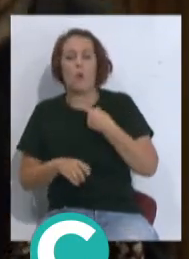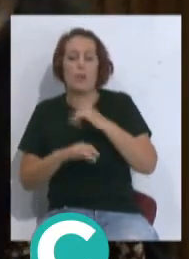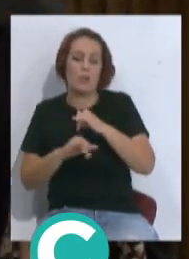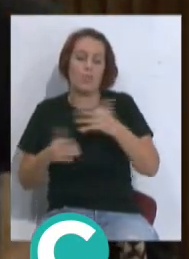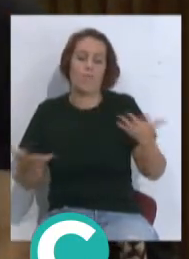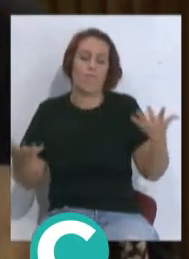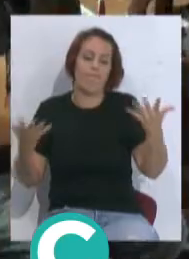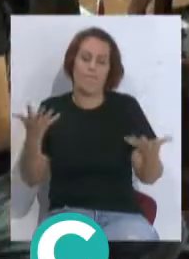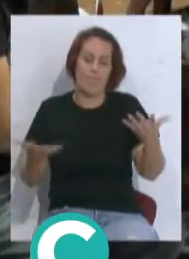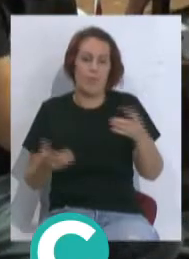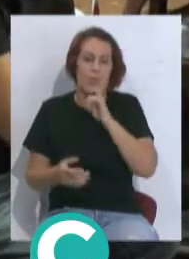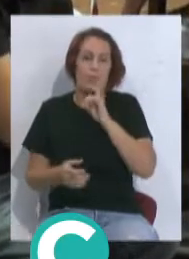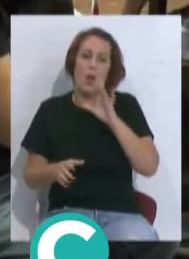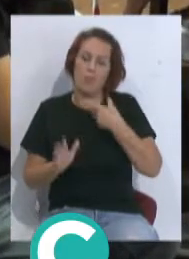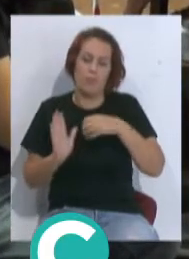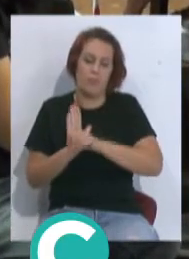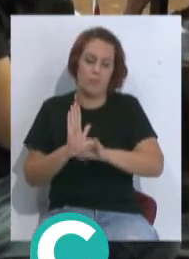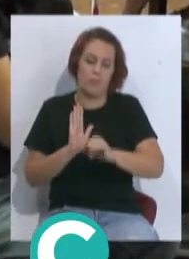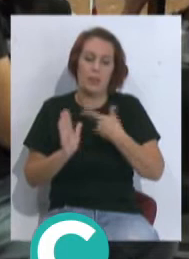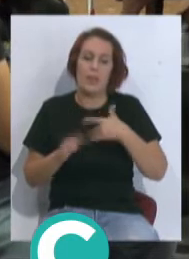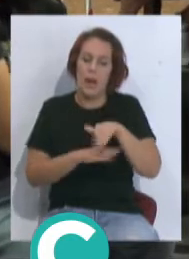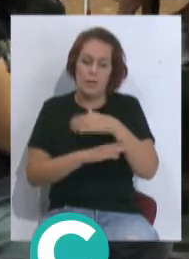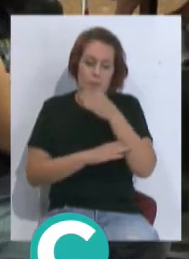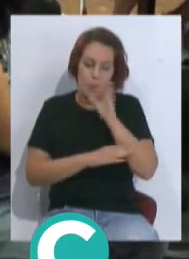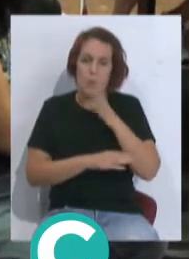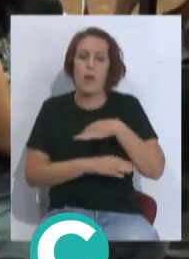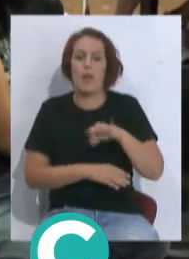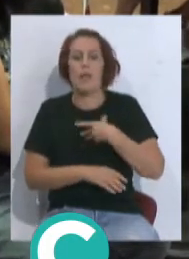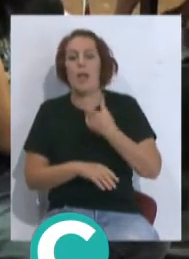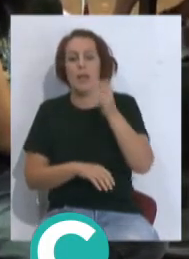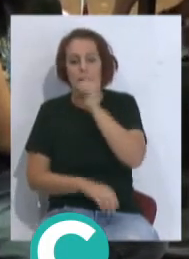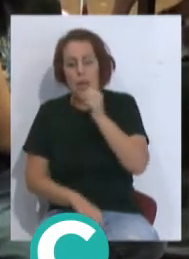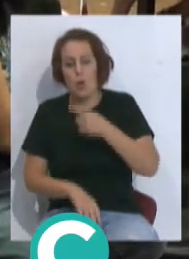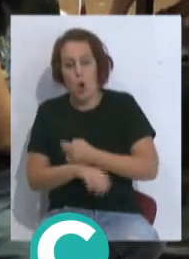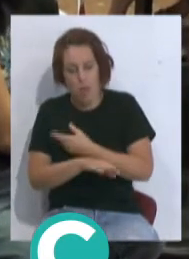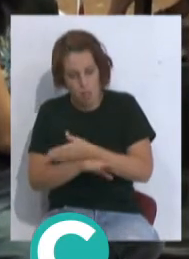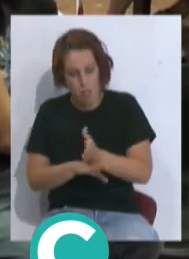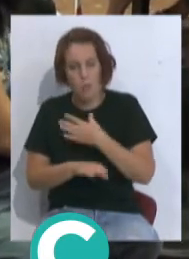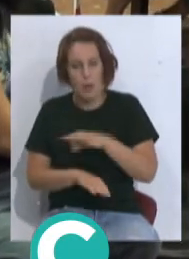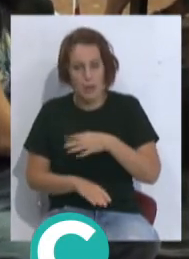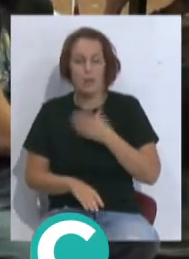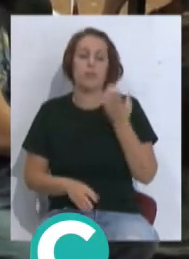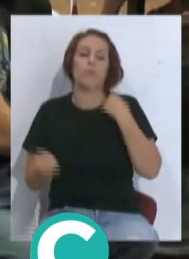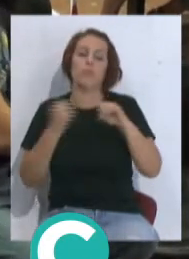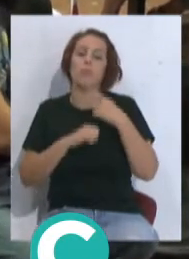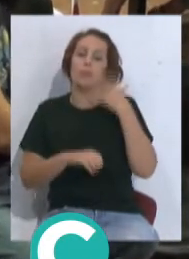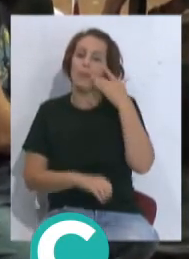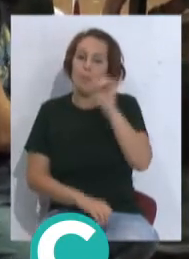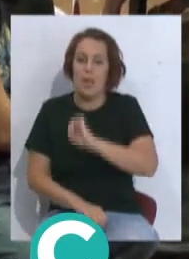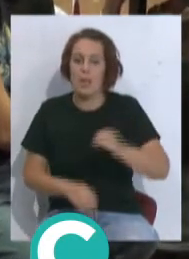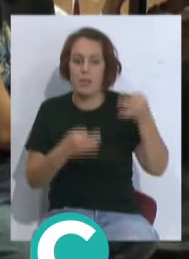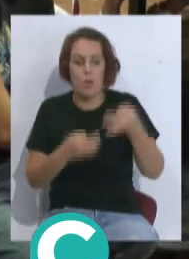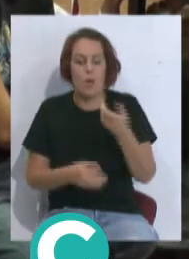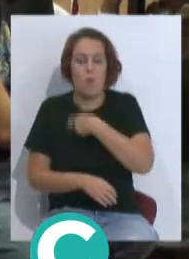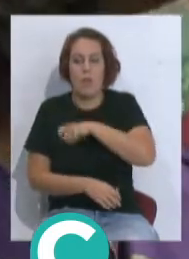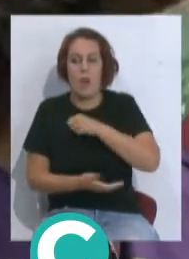bando municipal, sí, en el que se permite beber en la calle, se permite quedarse hasta más horas cantando, hay un dispositivo de limpieza y de seguridad, con una